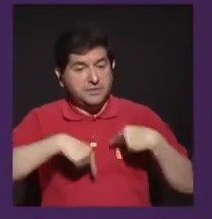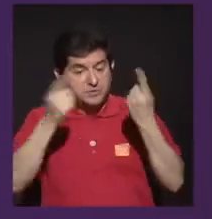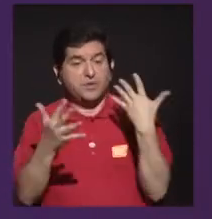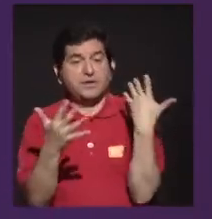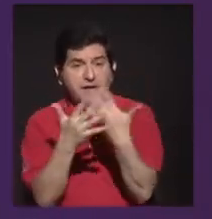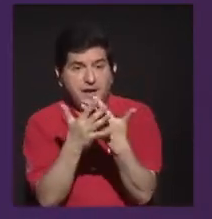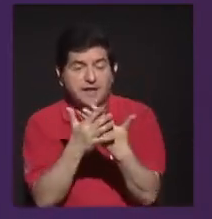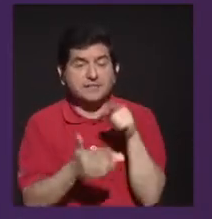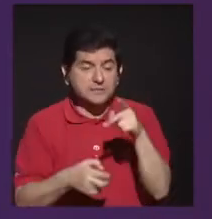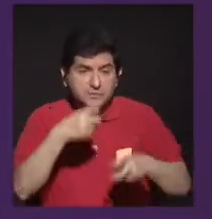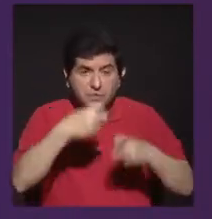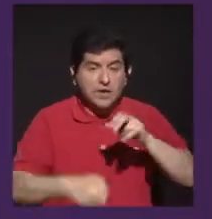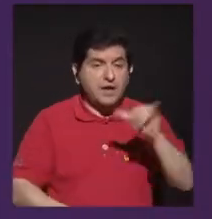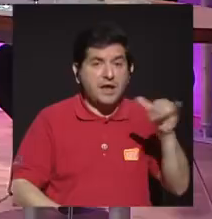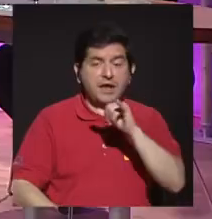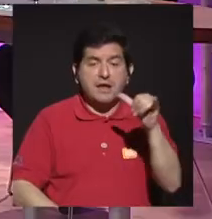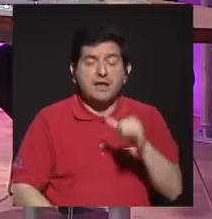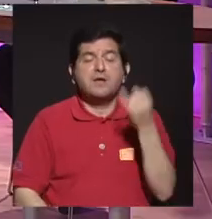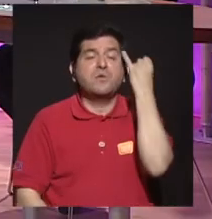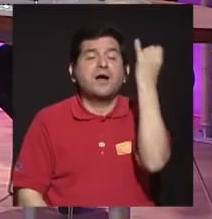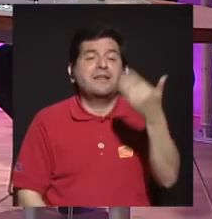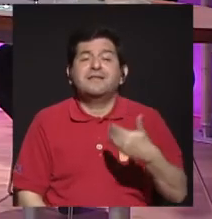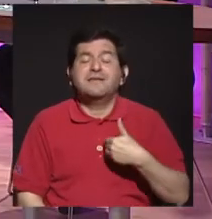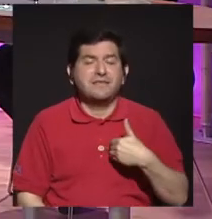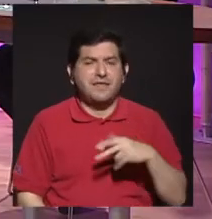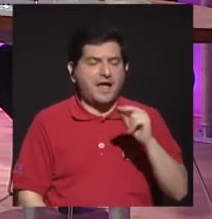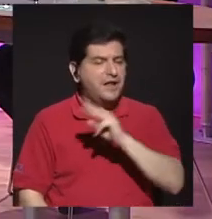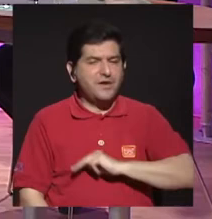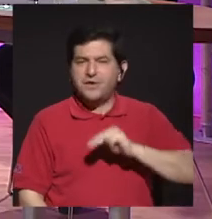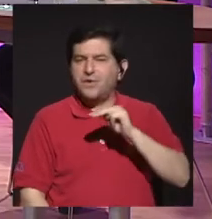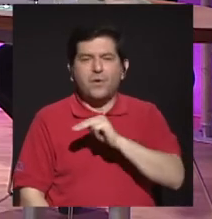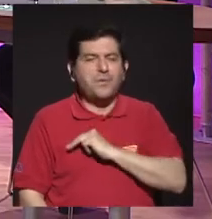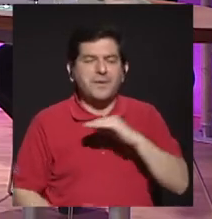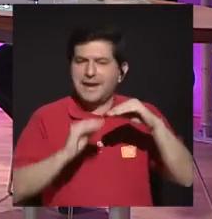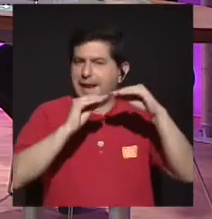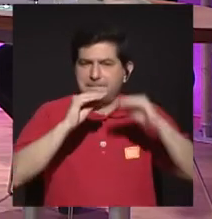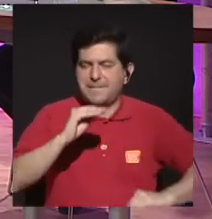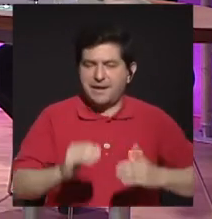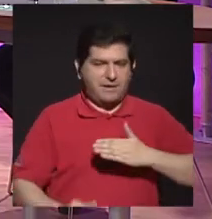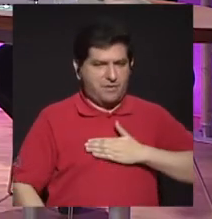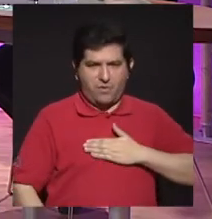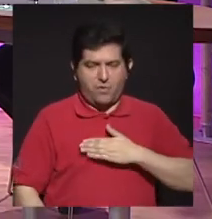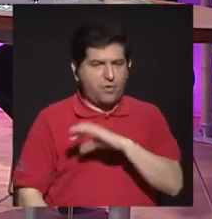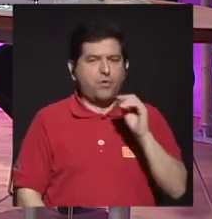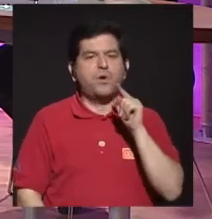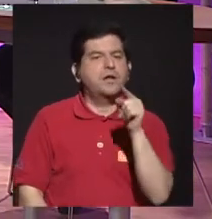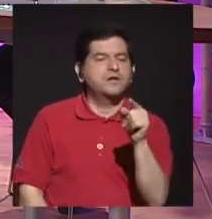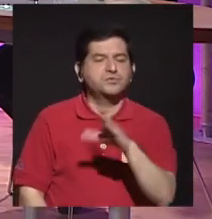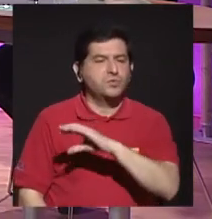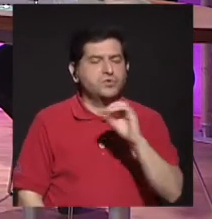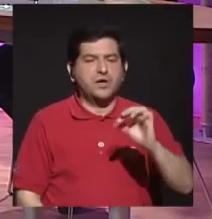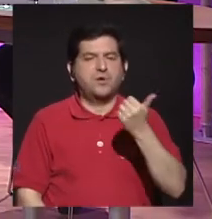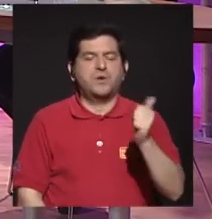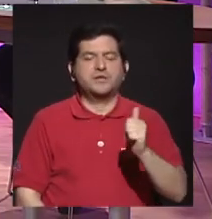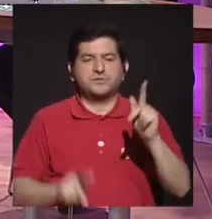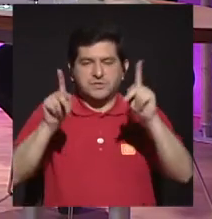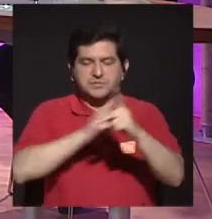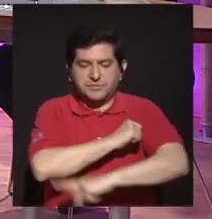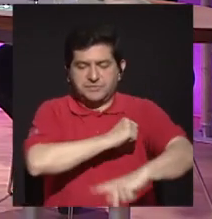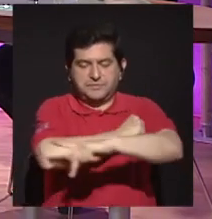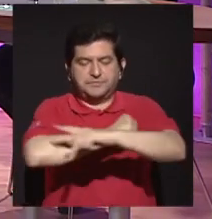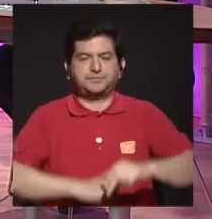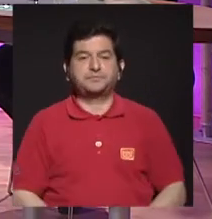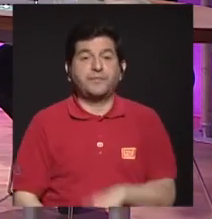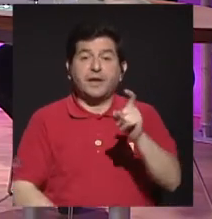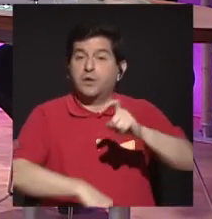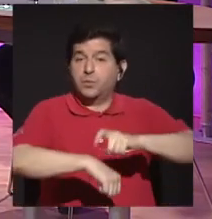este delito tienen exactamente las mismas ideas, no tienen una moral menor a la mía, ni menor uh-huh. a la tuya, ni a la del resto del país. En